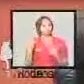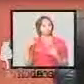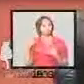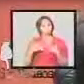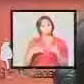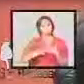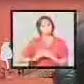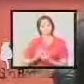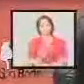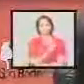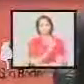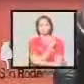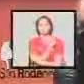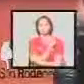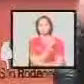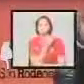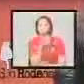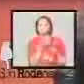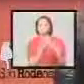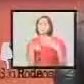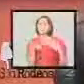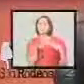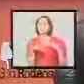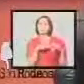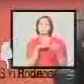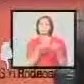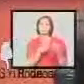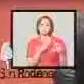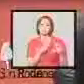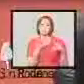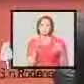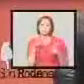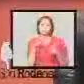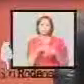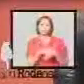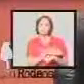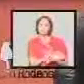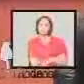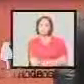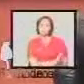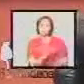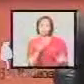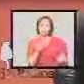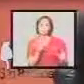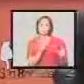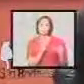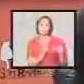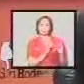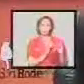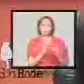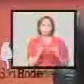comenzado alguna actividad productiva y necesitaban mejorar su maquinaria,